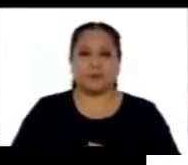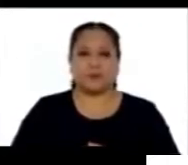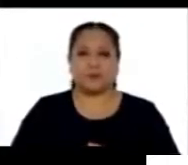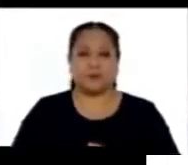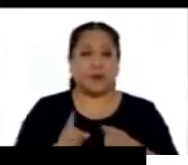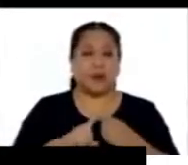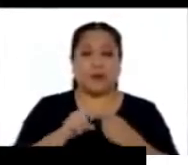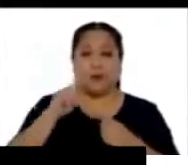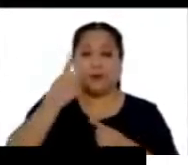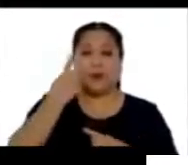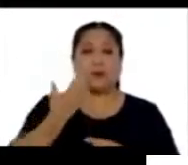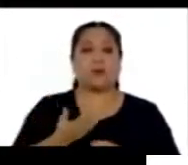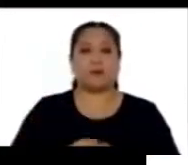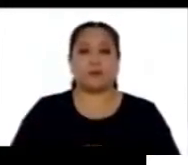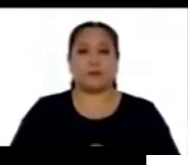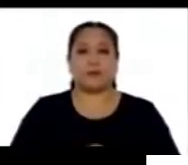En primer lugar,